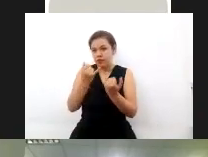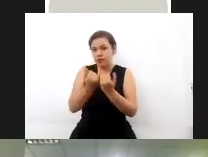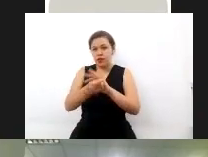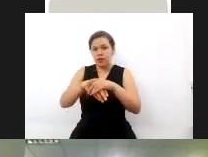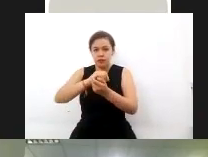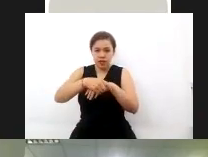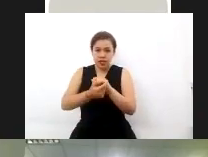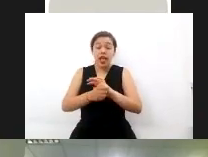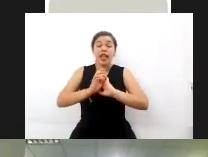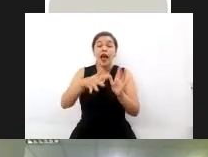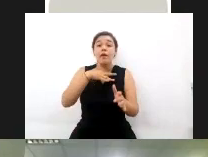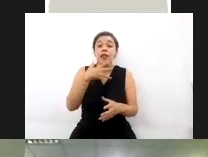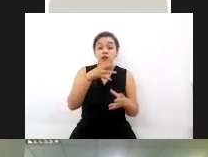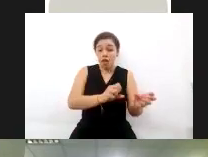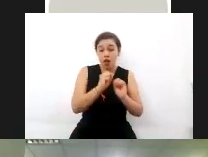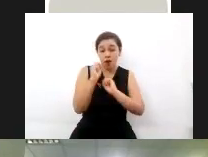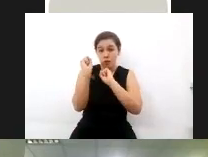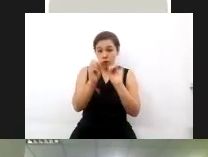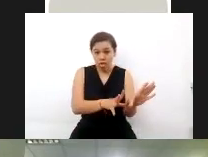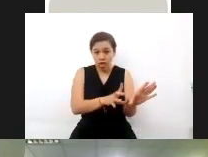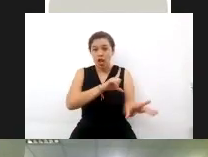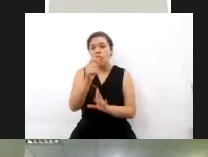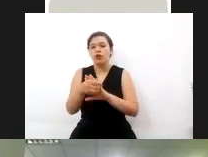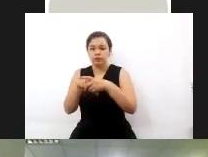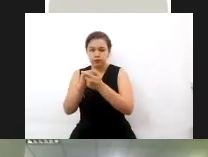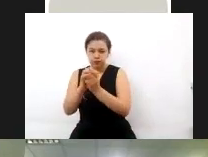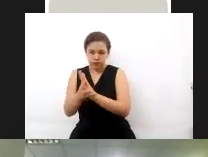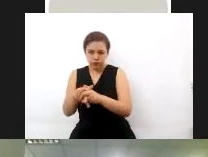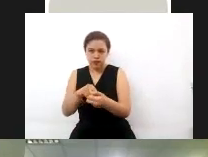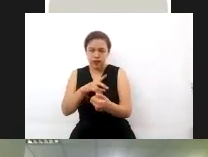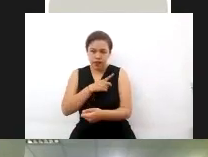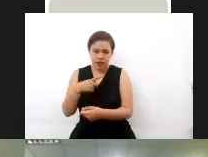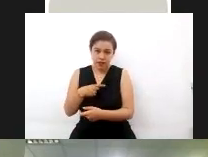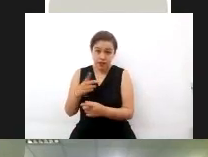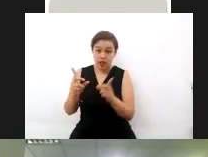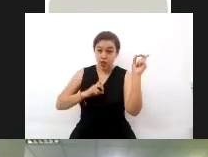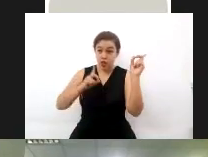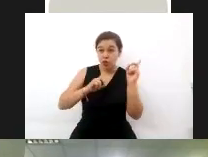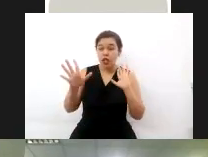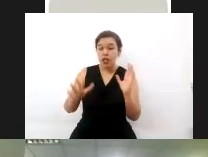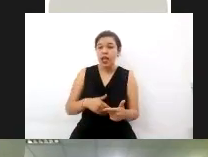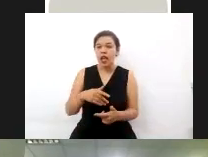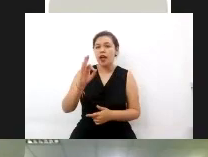que ustedes tiren la basura. Ok, ¿tienen alguna duda hasta aquí? Vamos a entrar a la fase C.